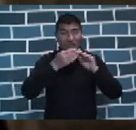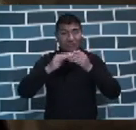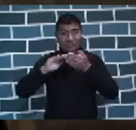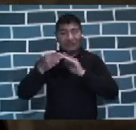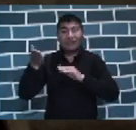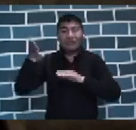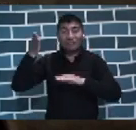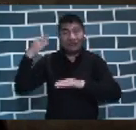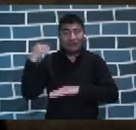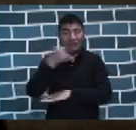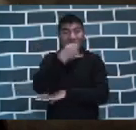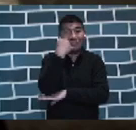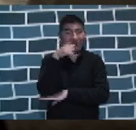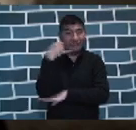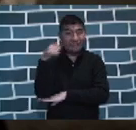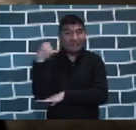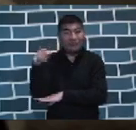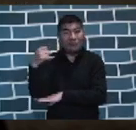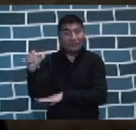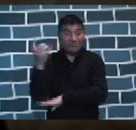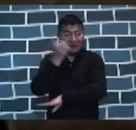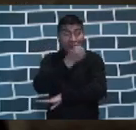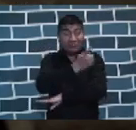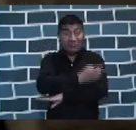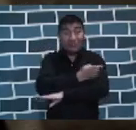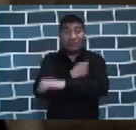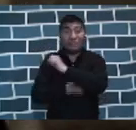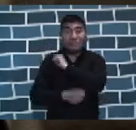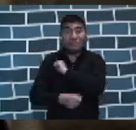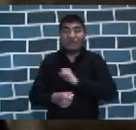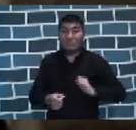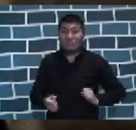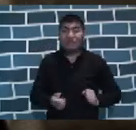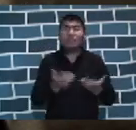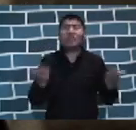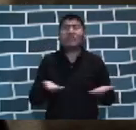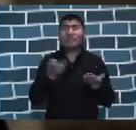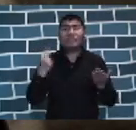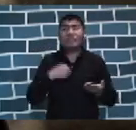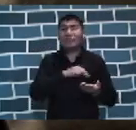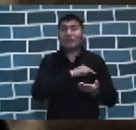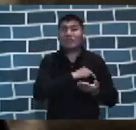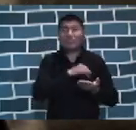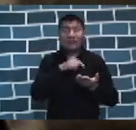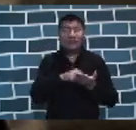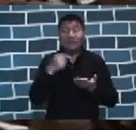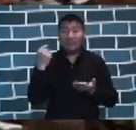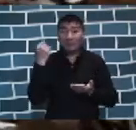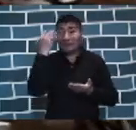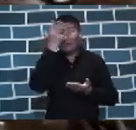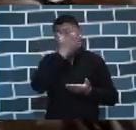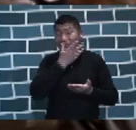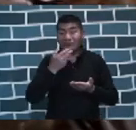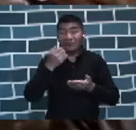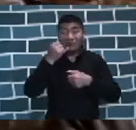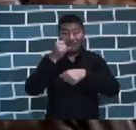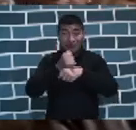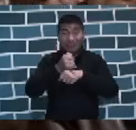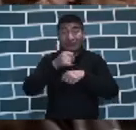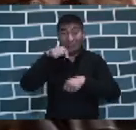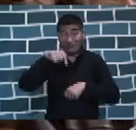de jerusalén en el día del señor donde estamos en esta bellísima basílica